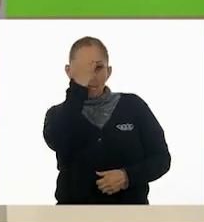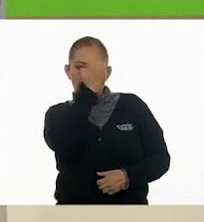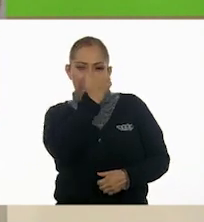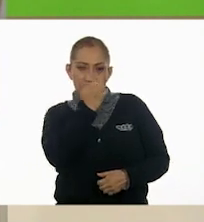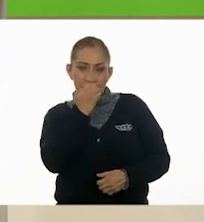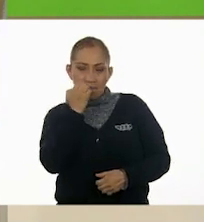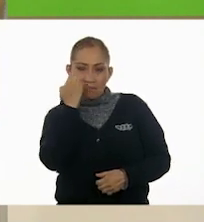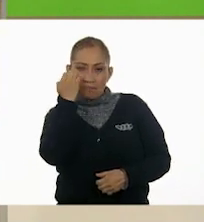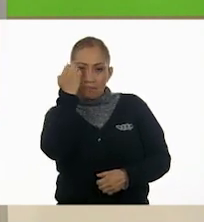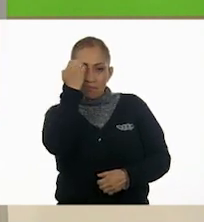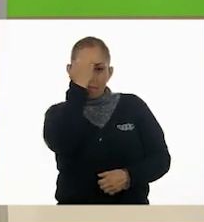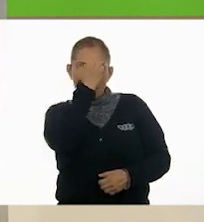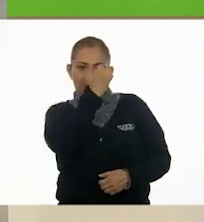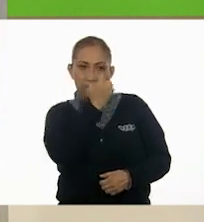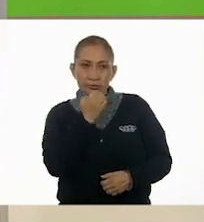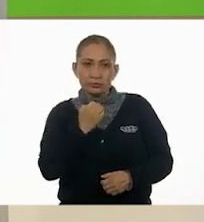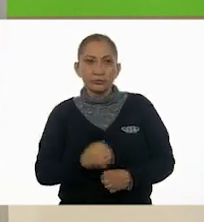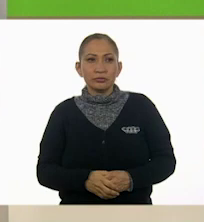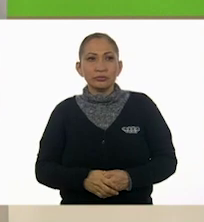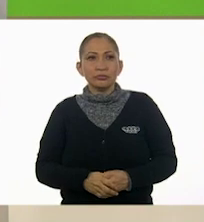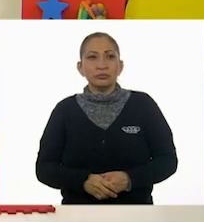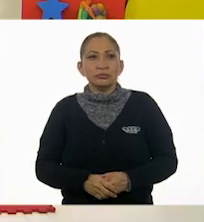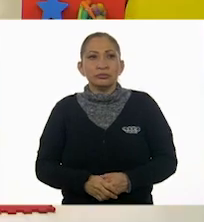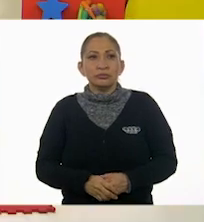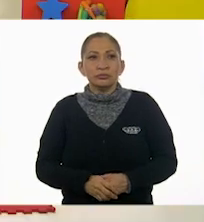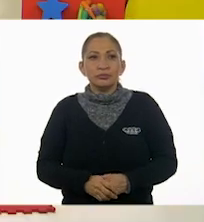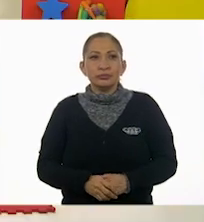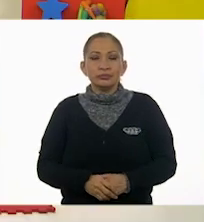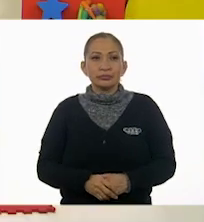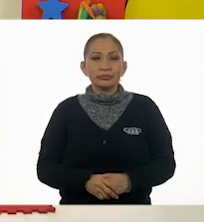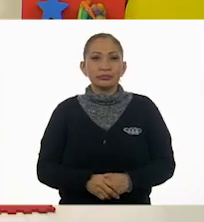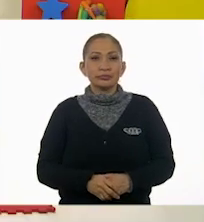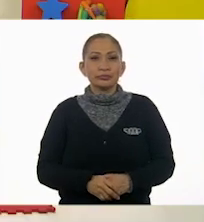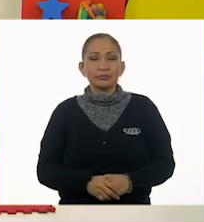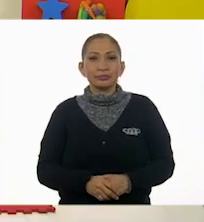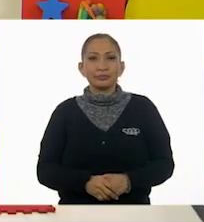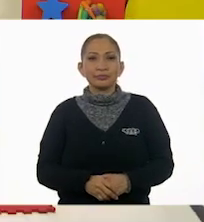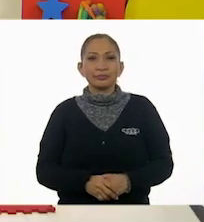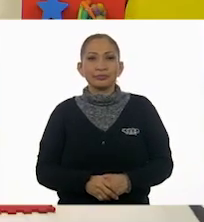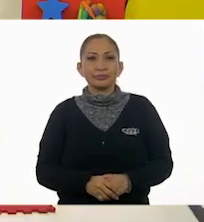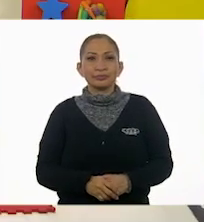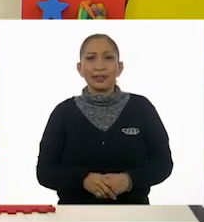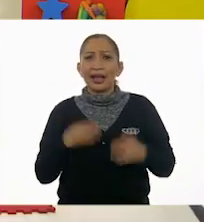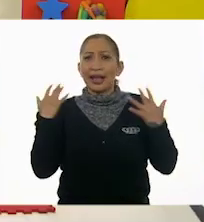Revisamos. A ver, a ver, a ver. Y...